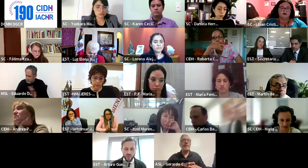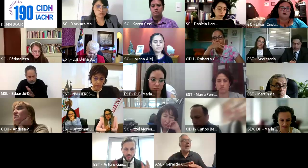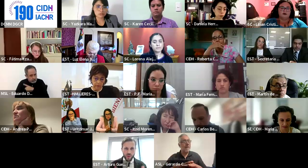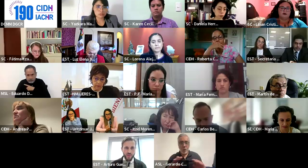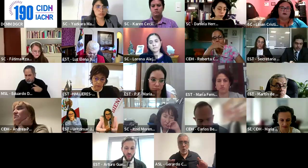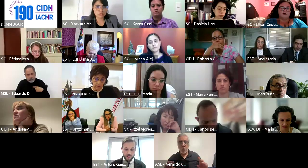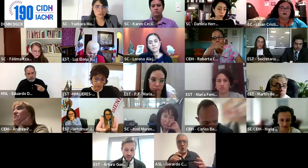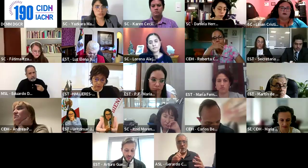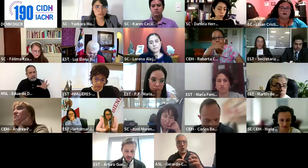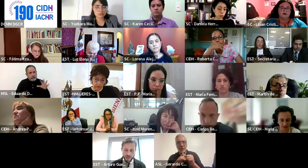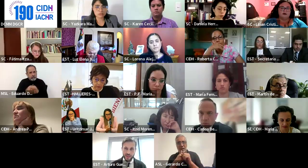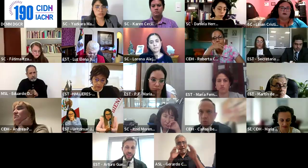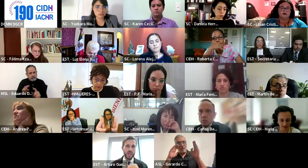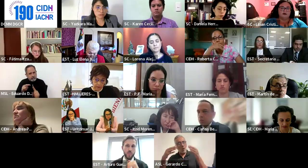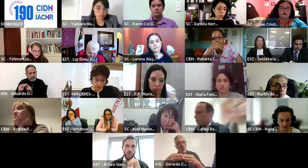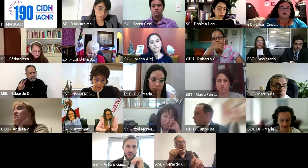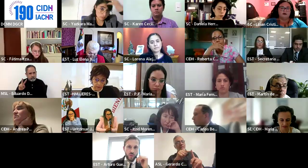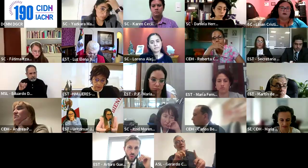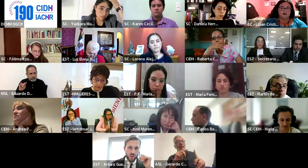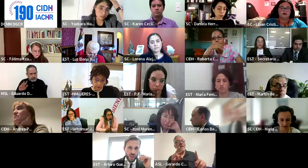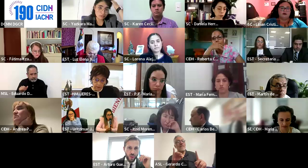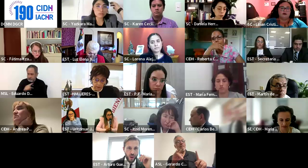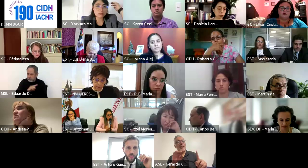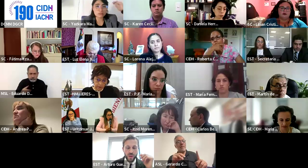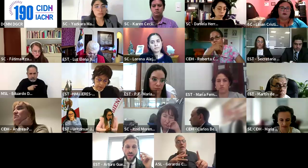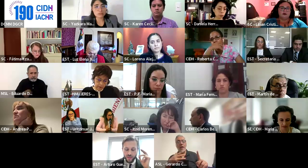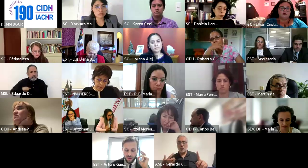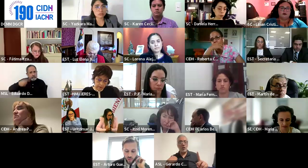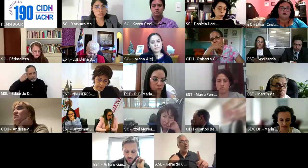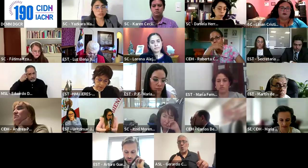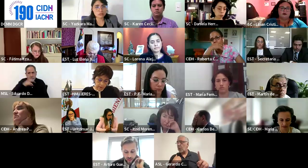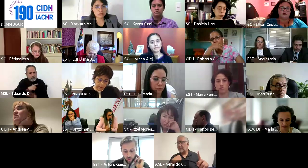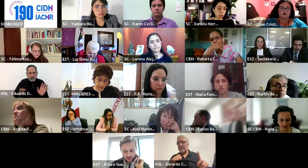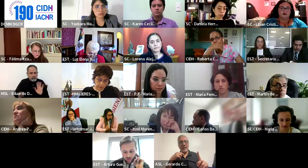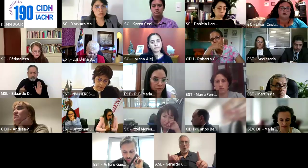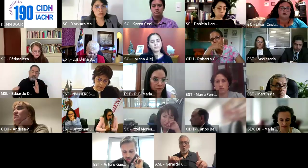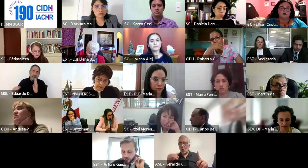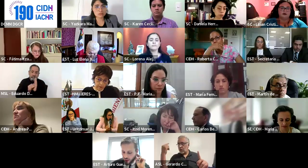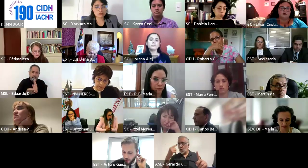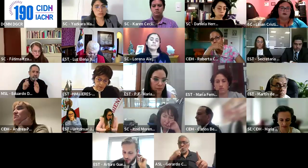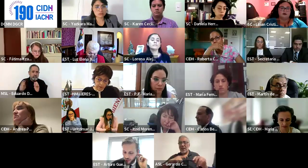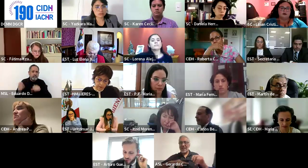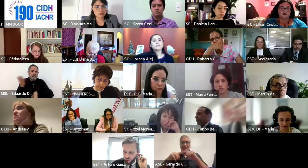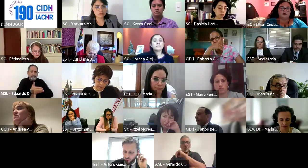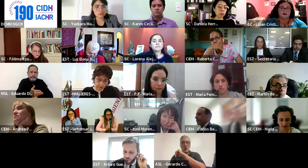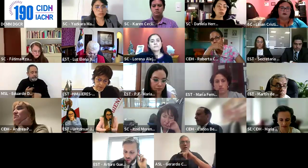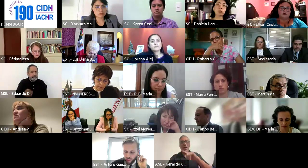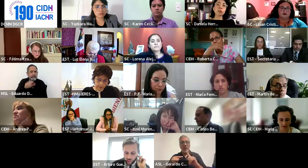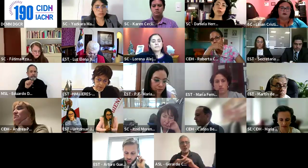no estaban con este enfoque desde las víctimas y por lo tanto consideró que no podían ser tampoco consideradas como una sanción. Este es el amparo